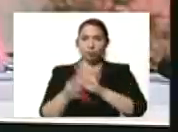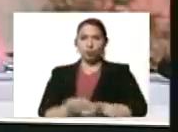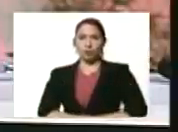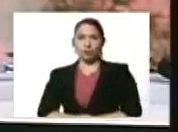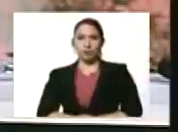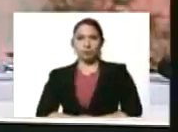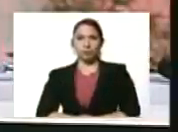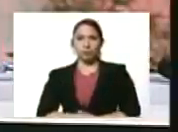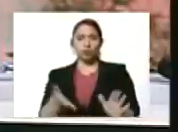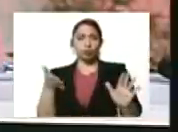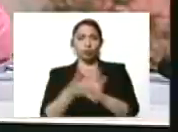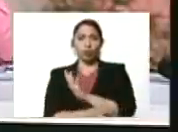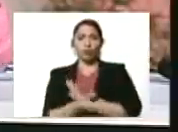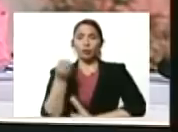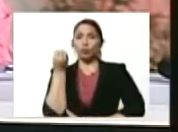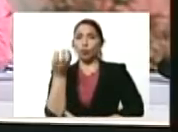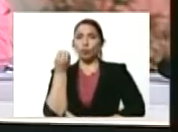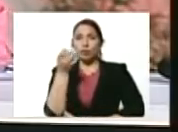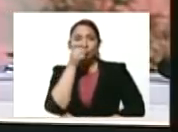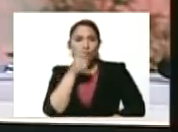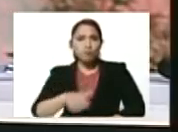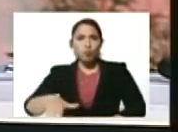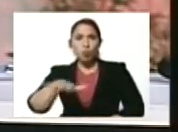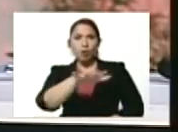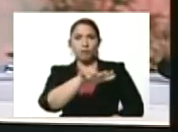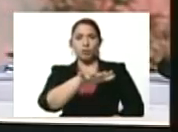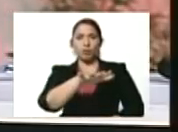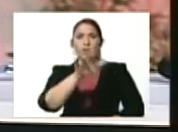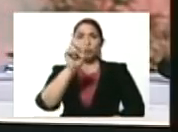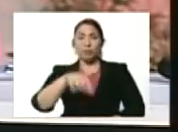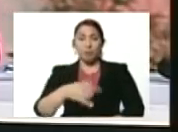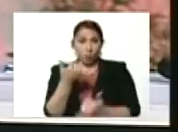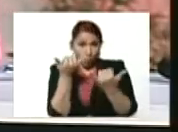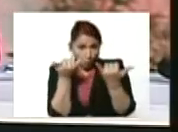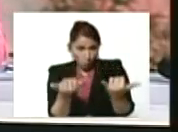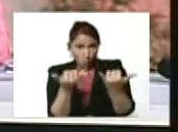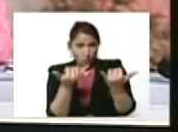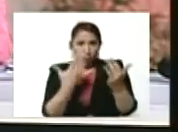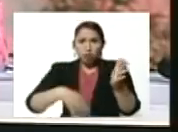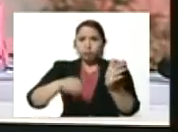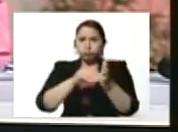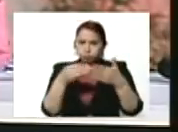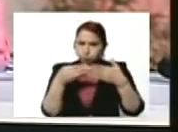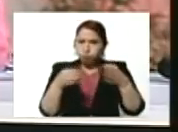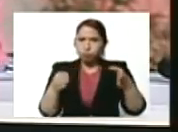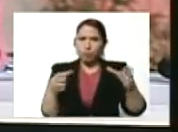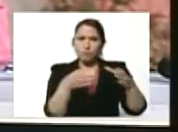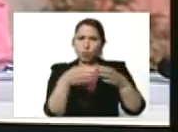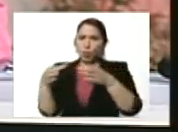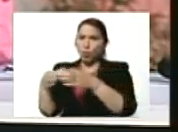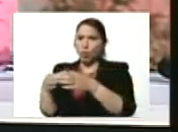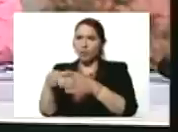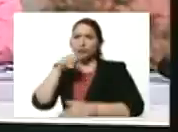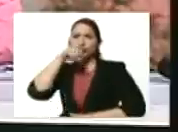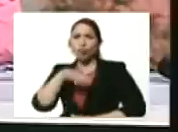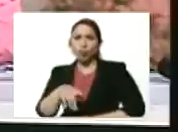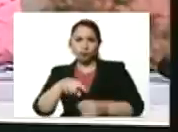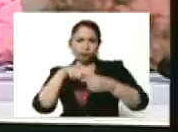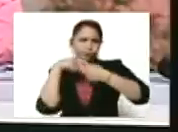los congresos de los pueblos. Y recientemente reactivamos el bloque histórico del Gran Polo